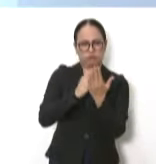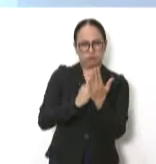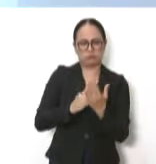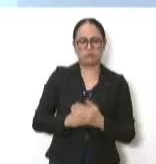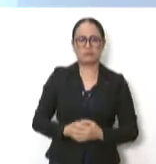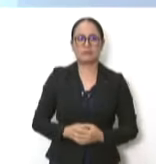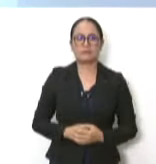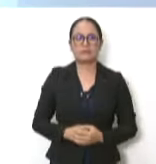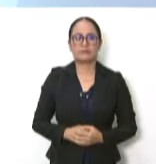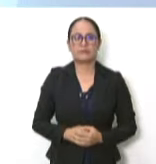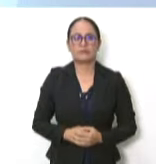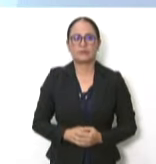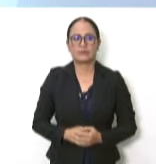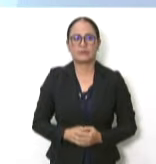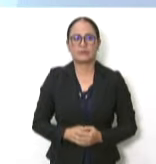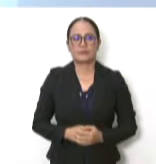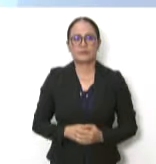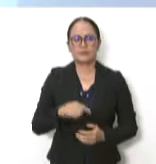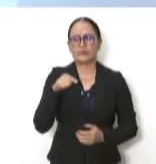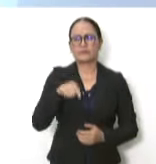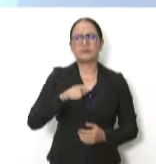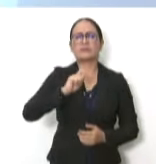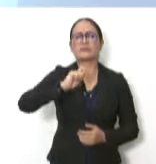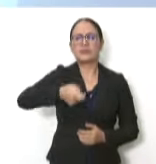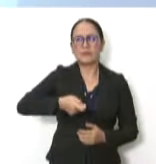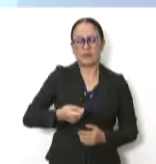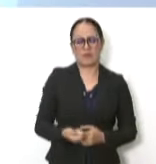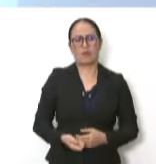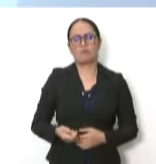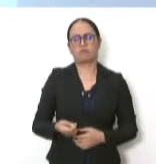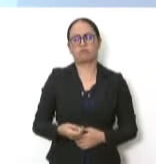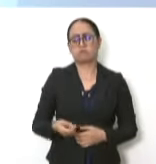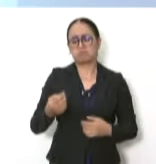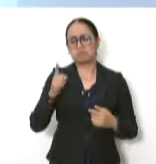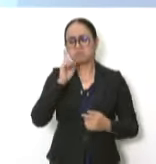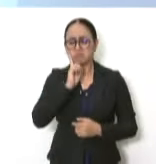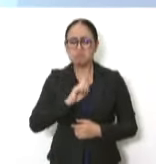la sesión, el orden del día, en el que algunos comisionados